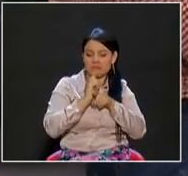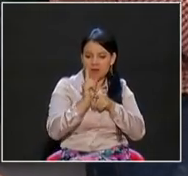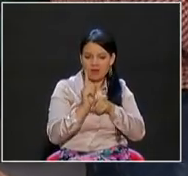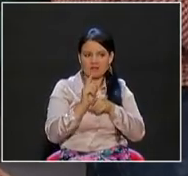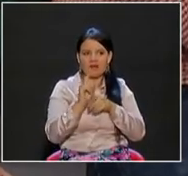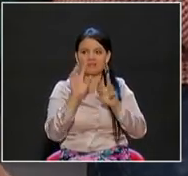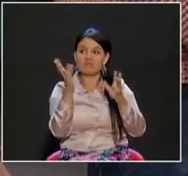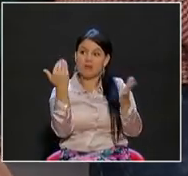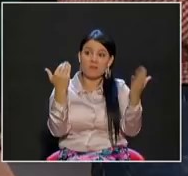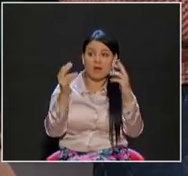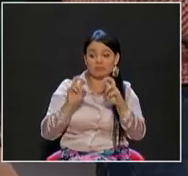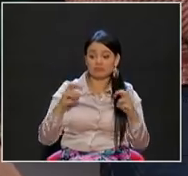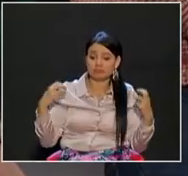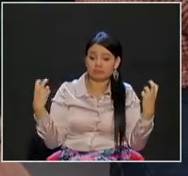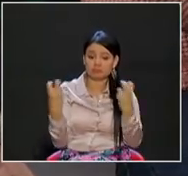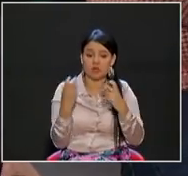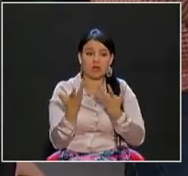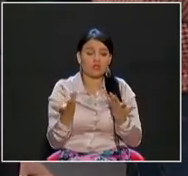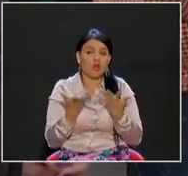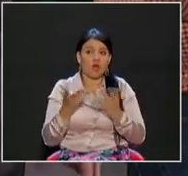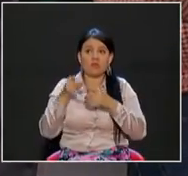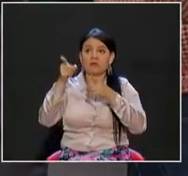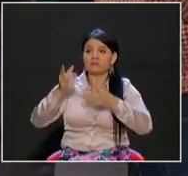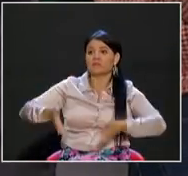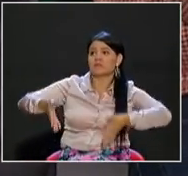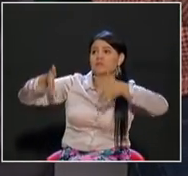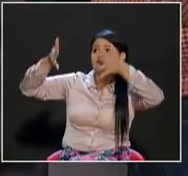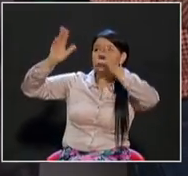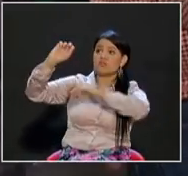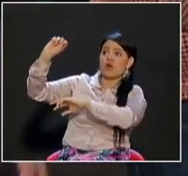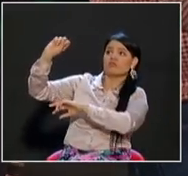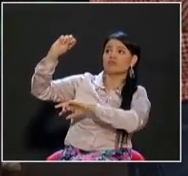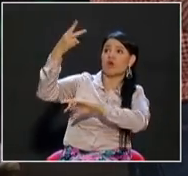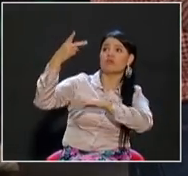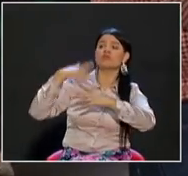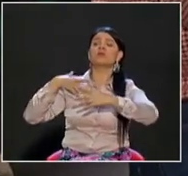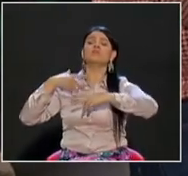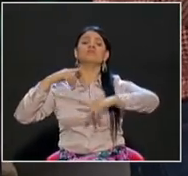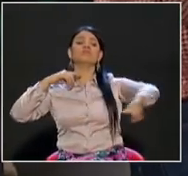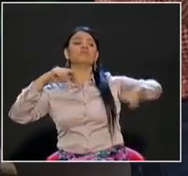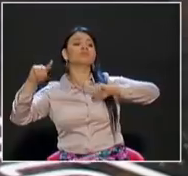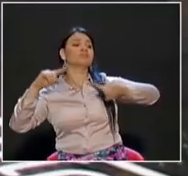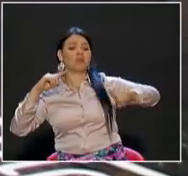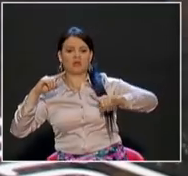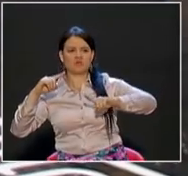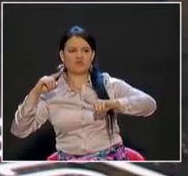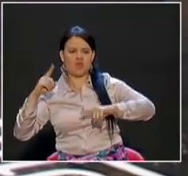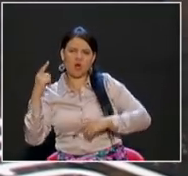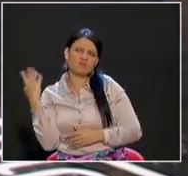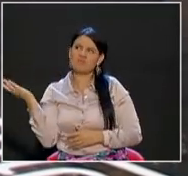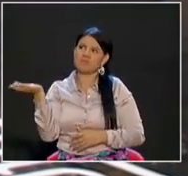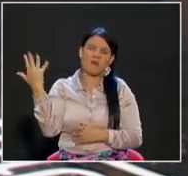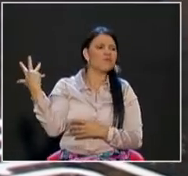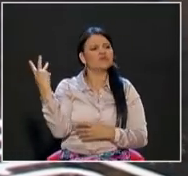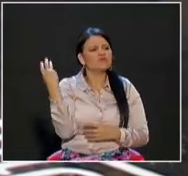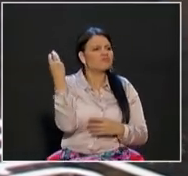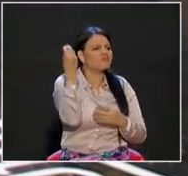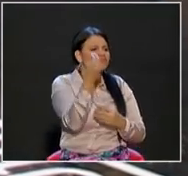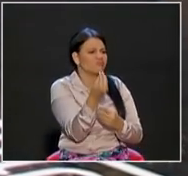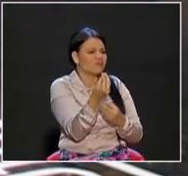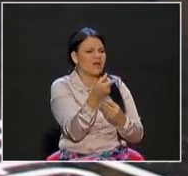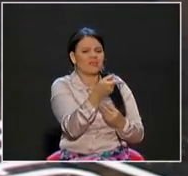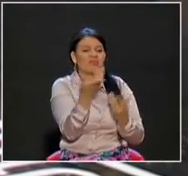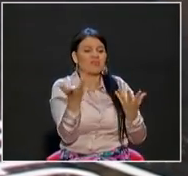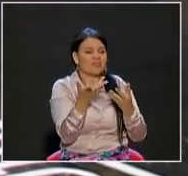no desde el piso 12 de la gobernación vamos a trabajar no solamente con la fuerza pública sino con la comunidad para generar